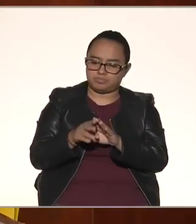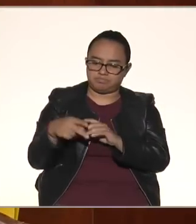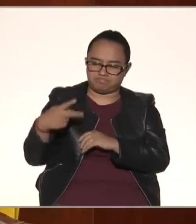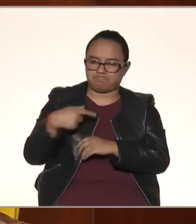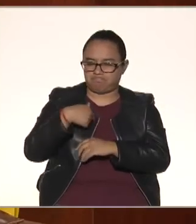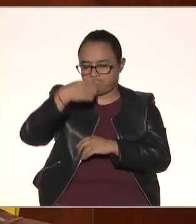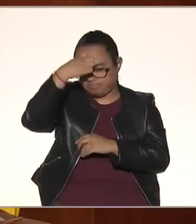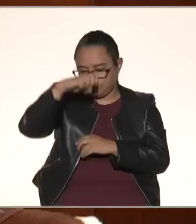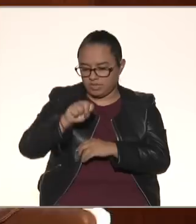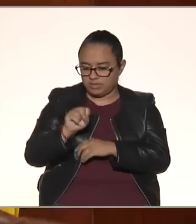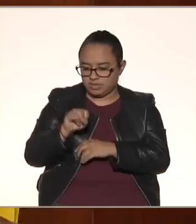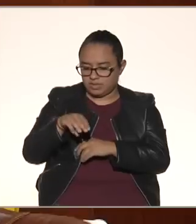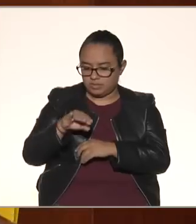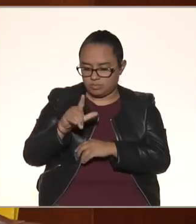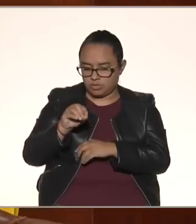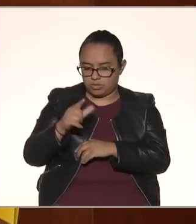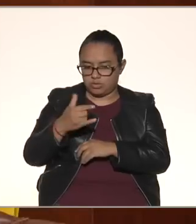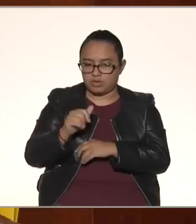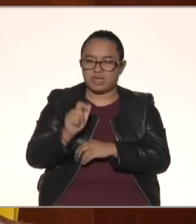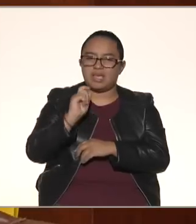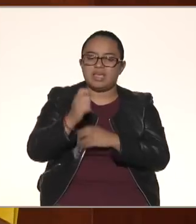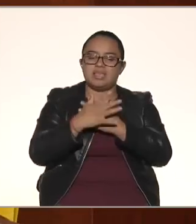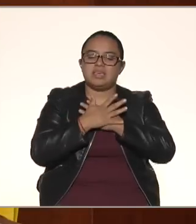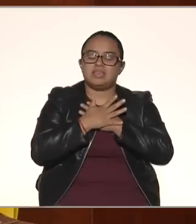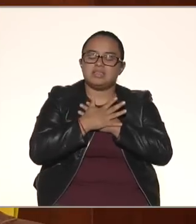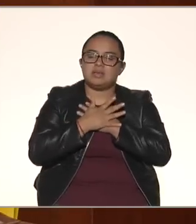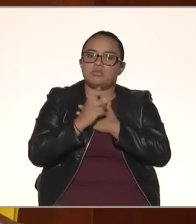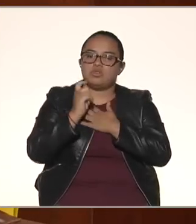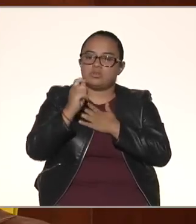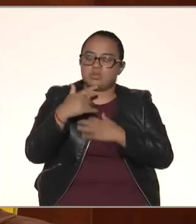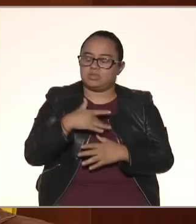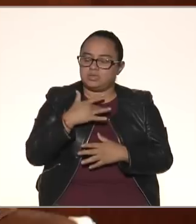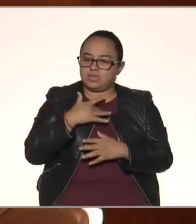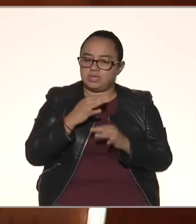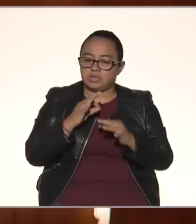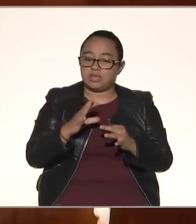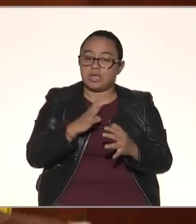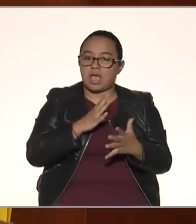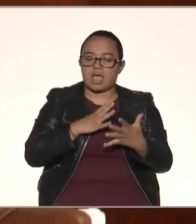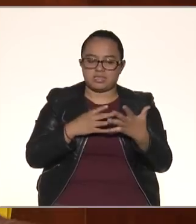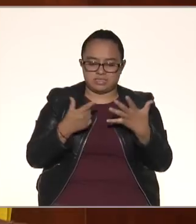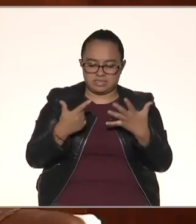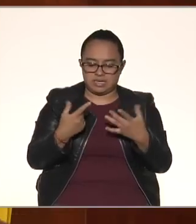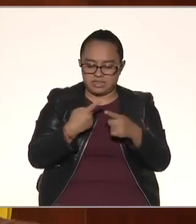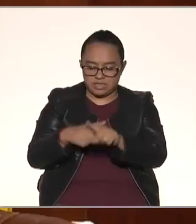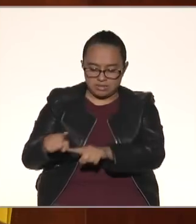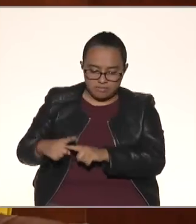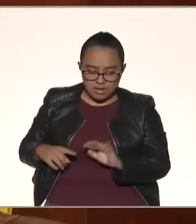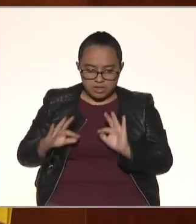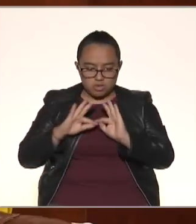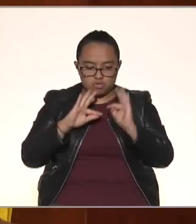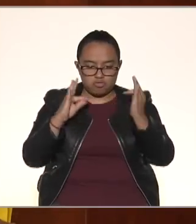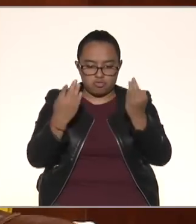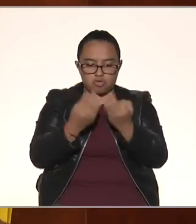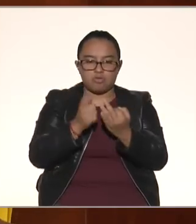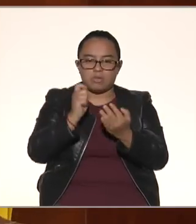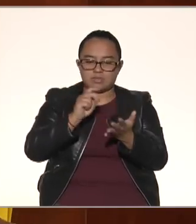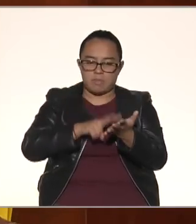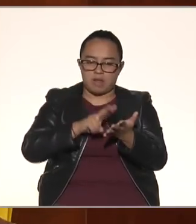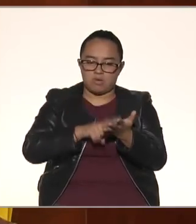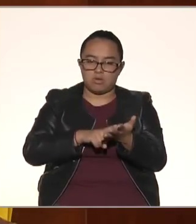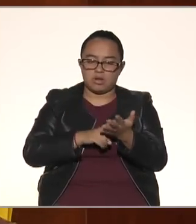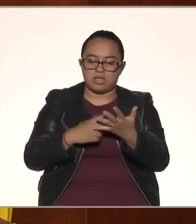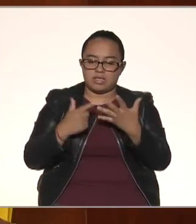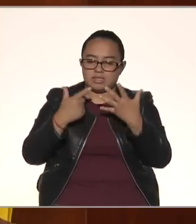el amor, que se describe como anhelo de plenitud de ser, cobra siete sabores, siete formas, que son siete valores, les